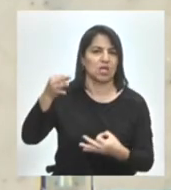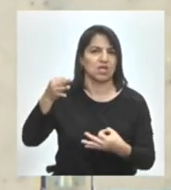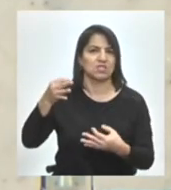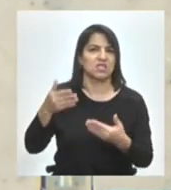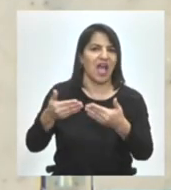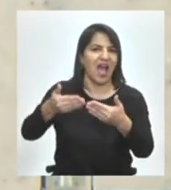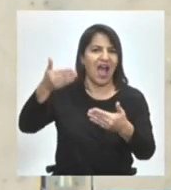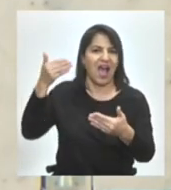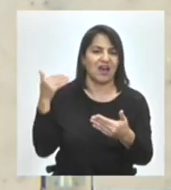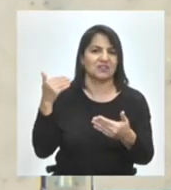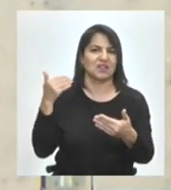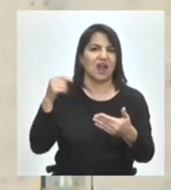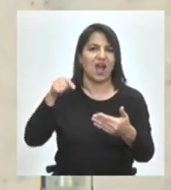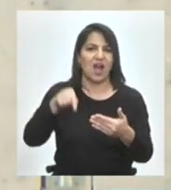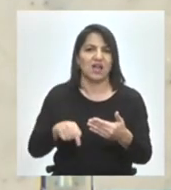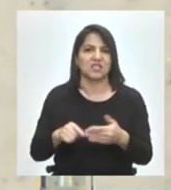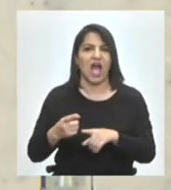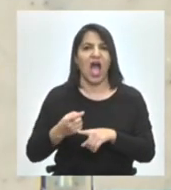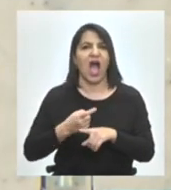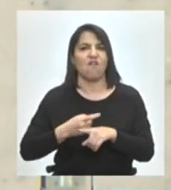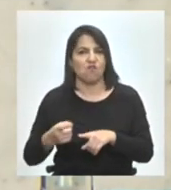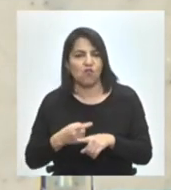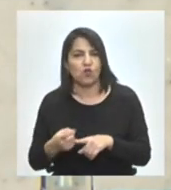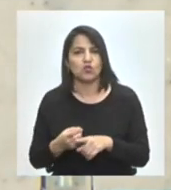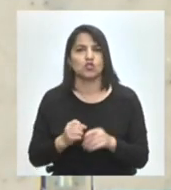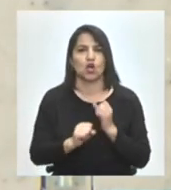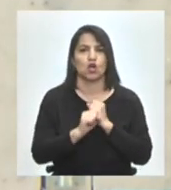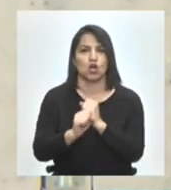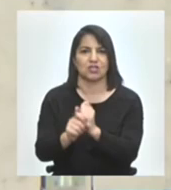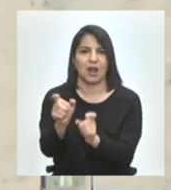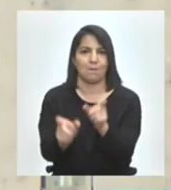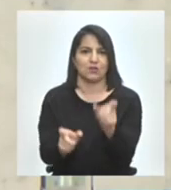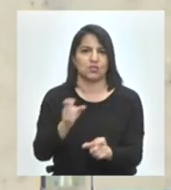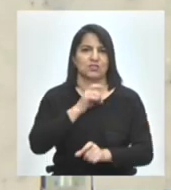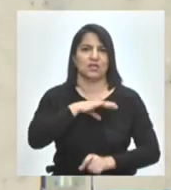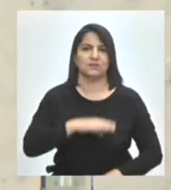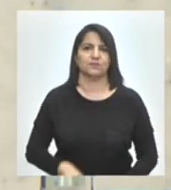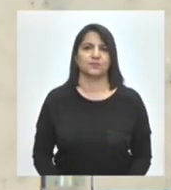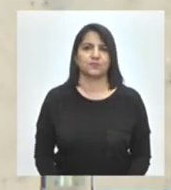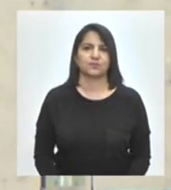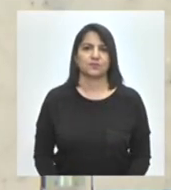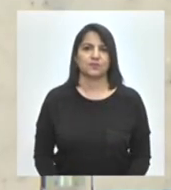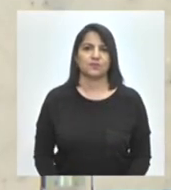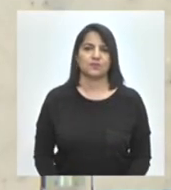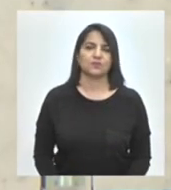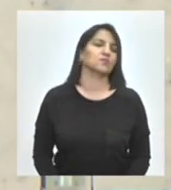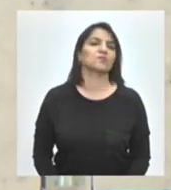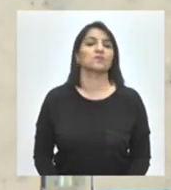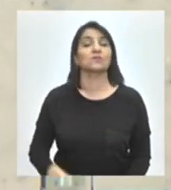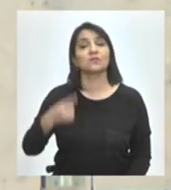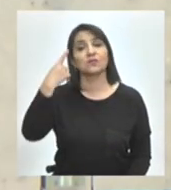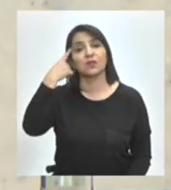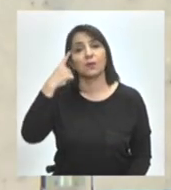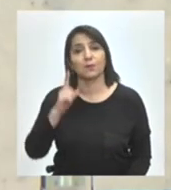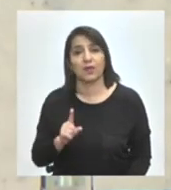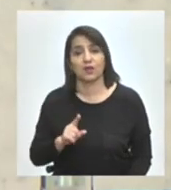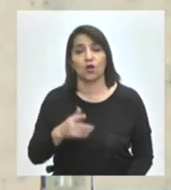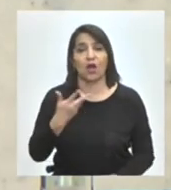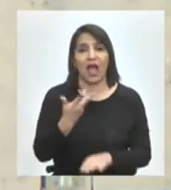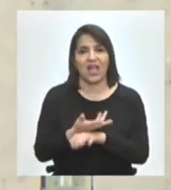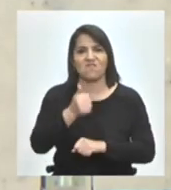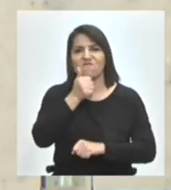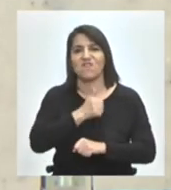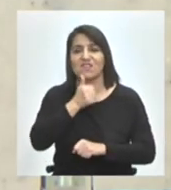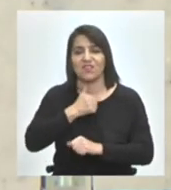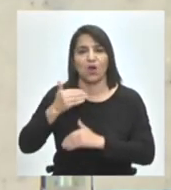y dejando atrás los abusos en contra del pueblo de Chile. Sin embargo, pese a las deudas del